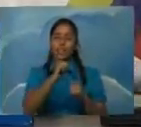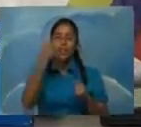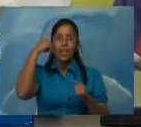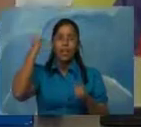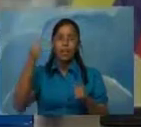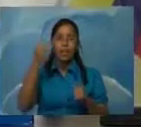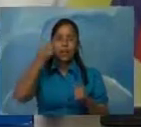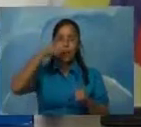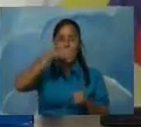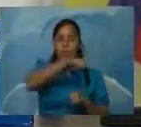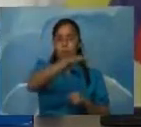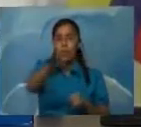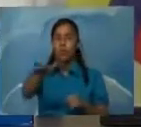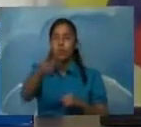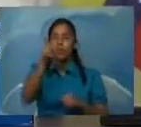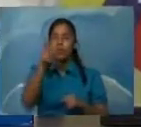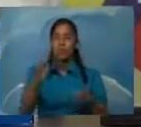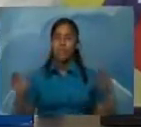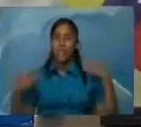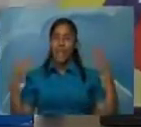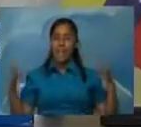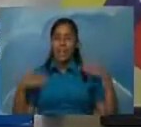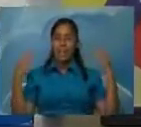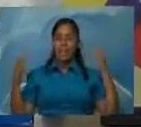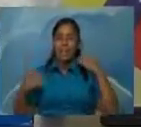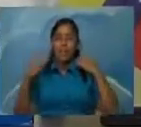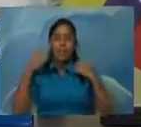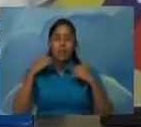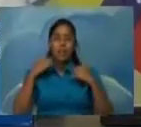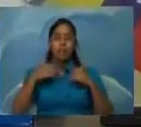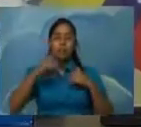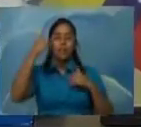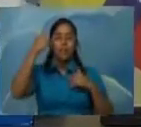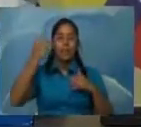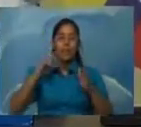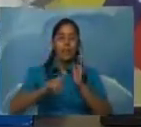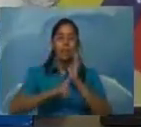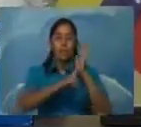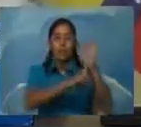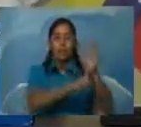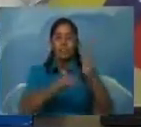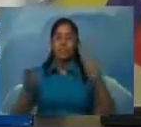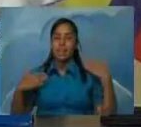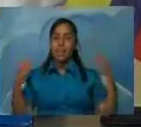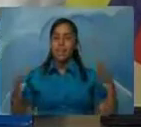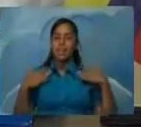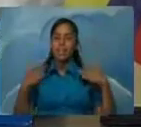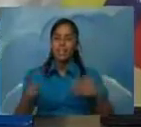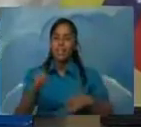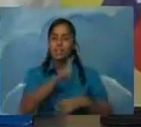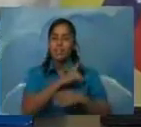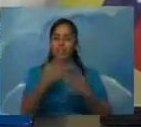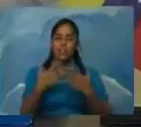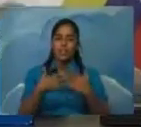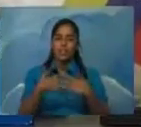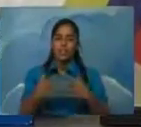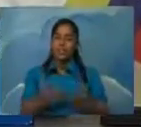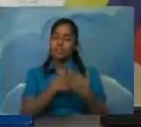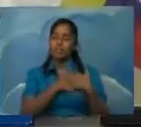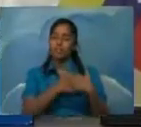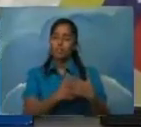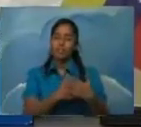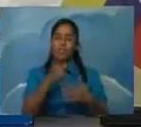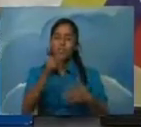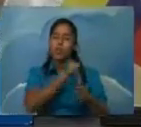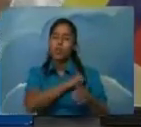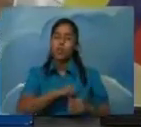que el pueblo se alegre, para que muestre alegría, gozo, regocijo. Bueno, los